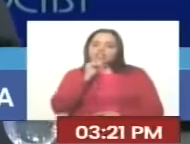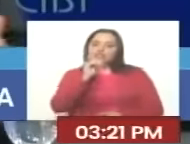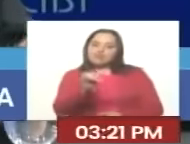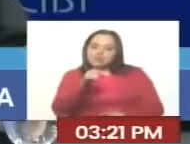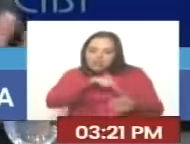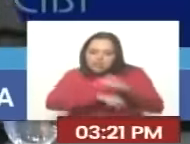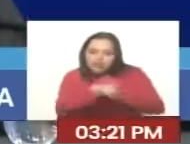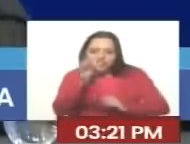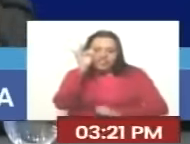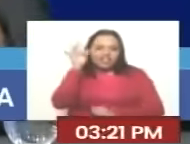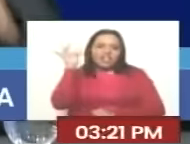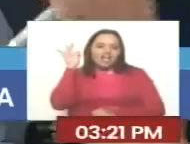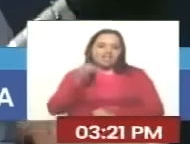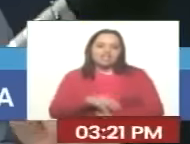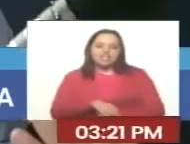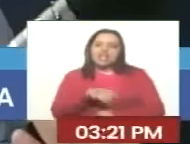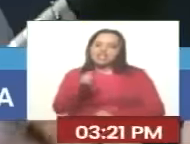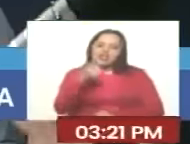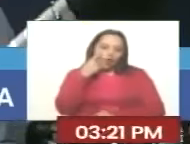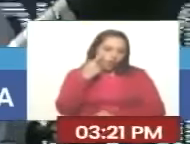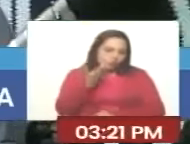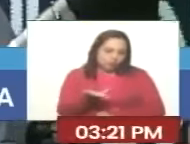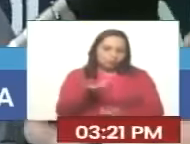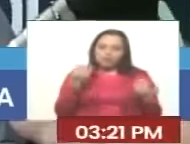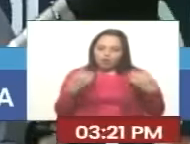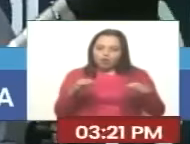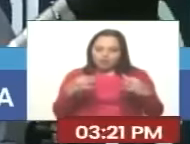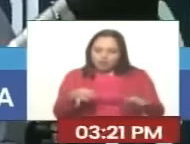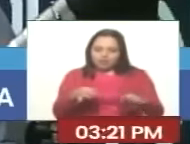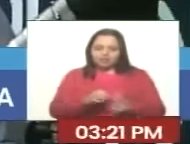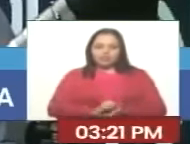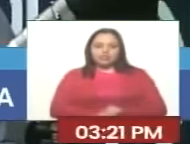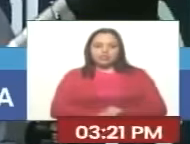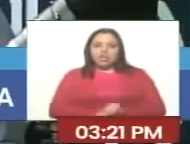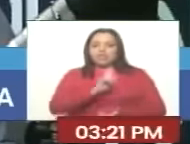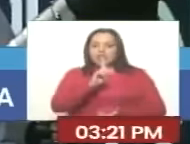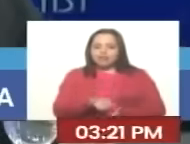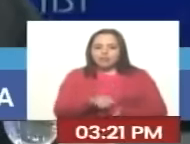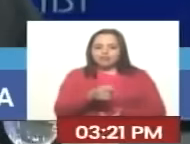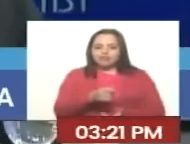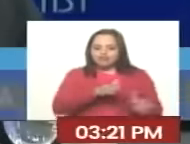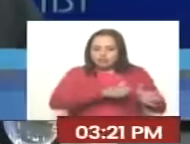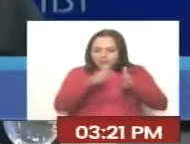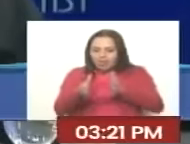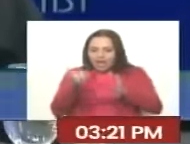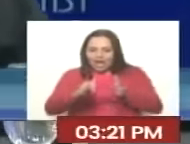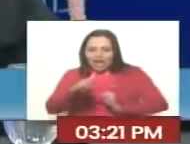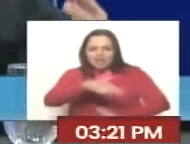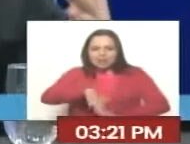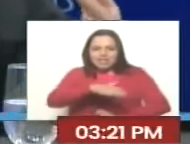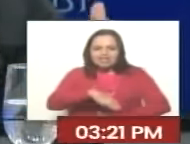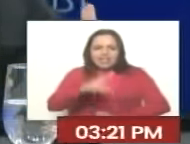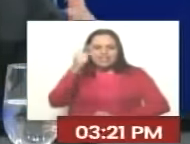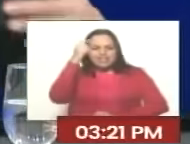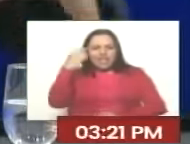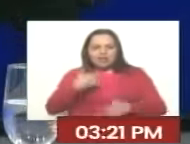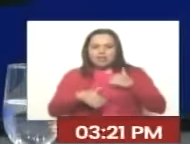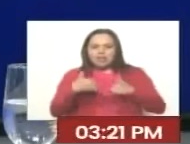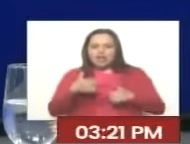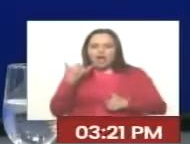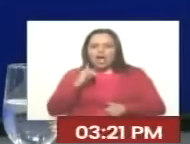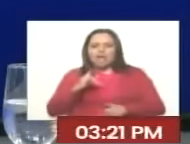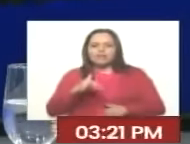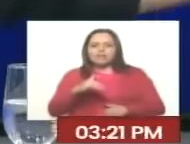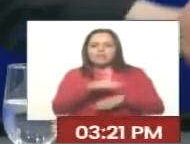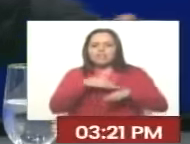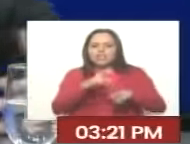fiscalía. Uh-huh. Esa es la tradicional. La que se coloca en una plaza los días miércoles donde está el Ministerio